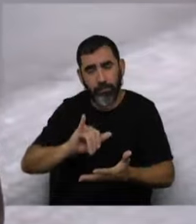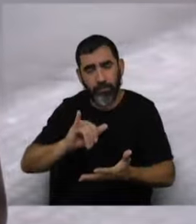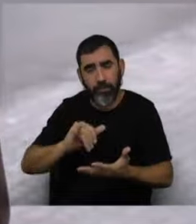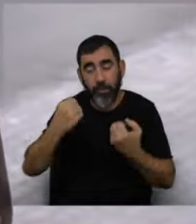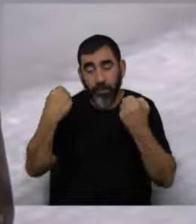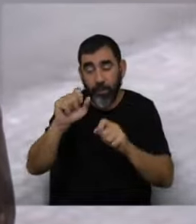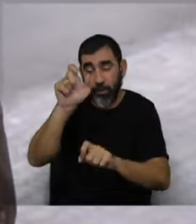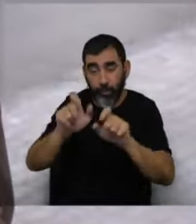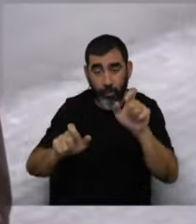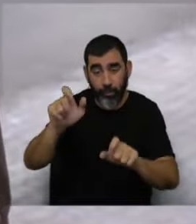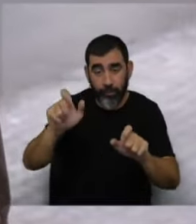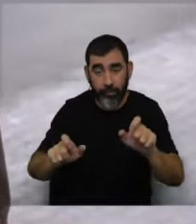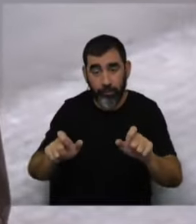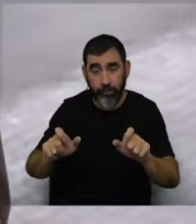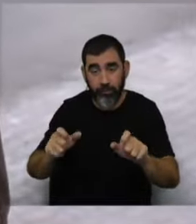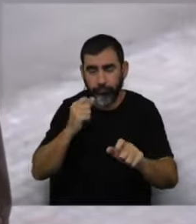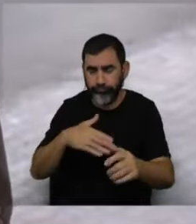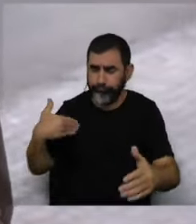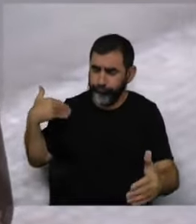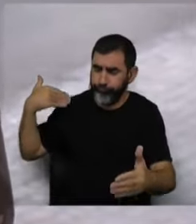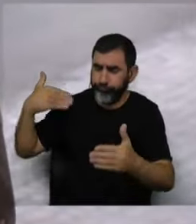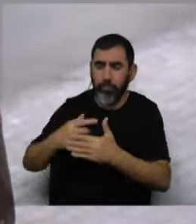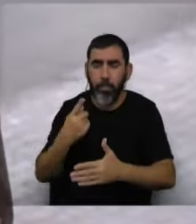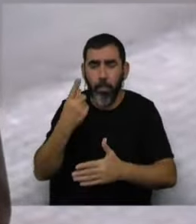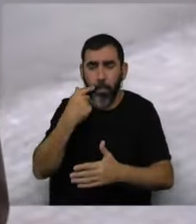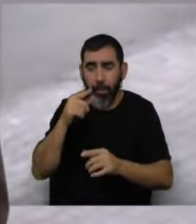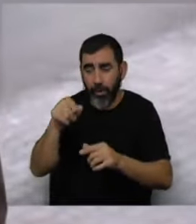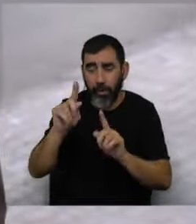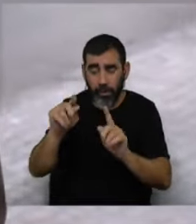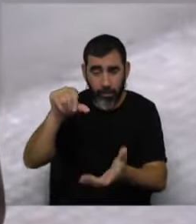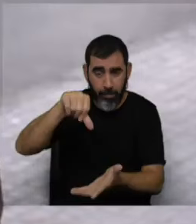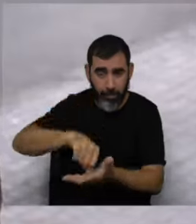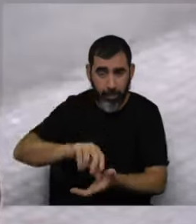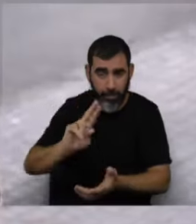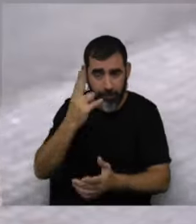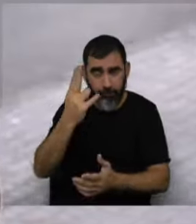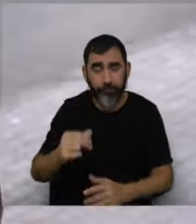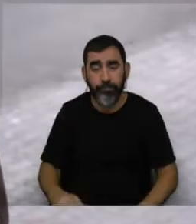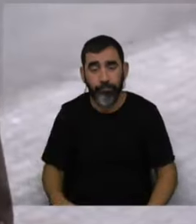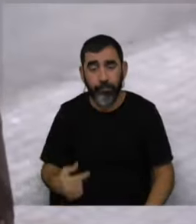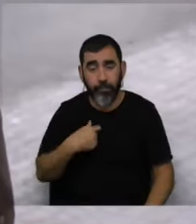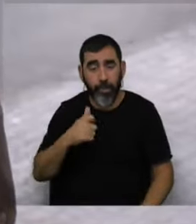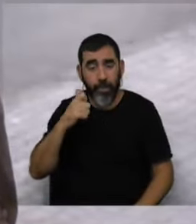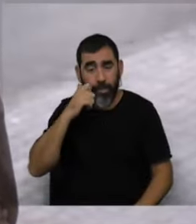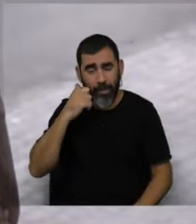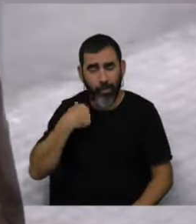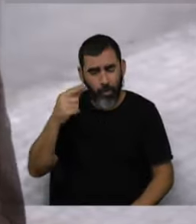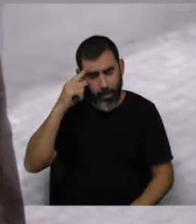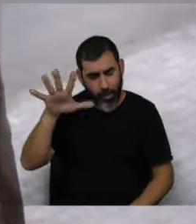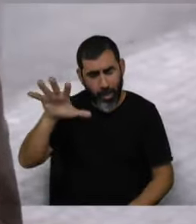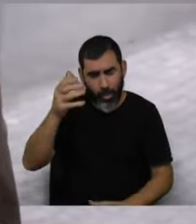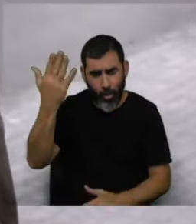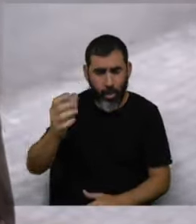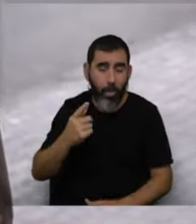deportista eh tiene una larga historia su padre tiene una larga historia en este país este que por mi edad lo recuerdo